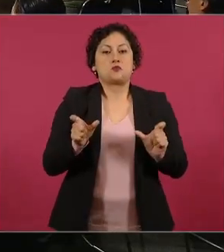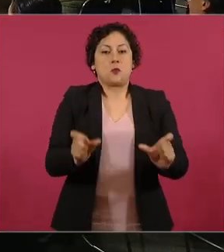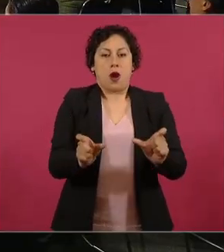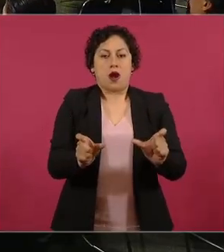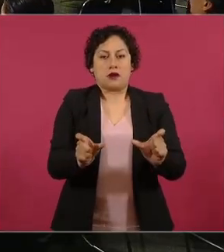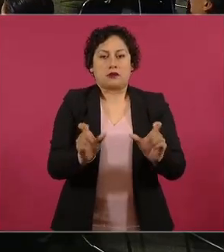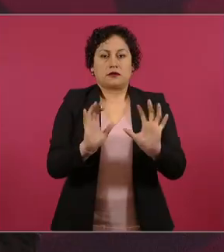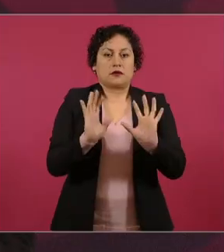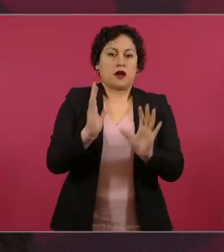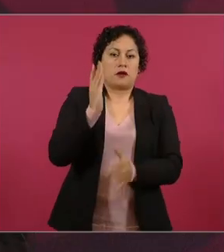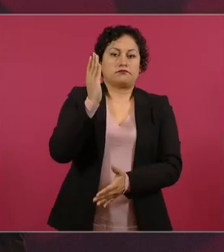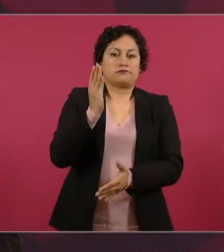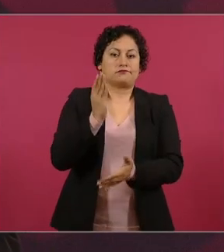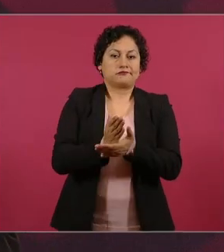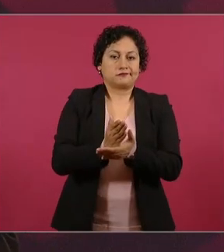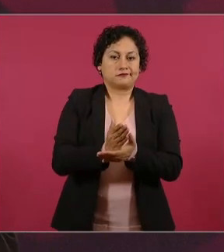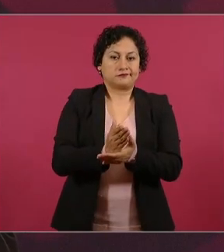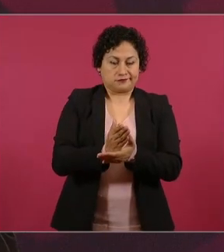Y